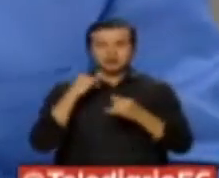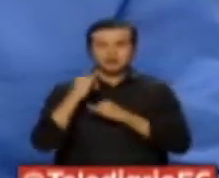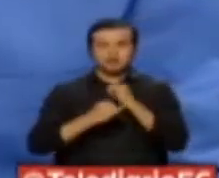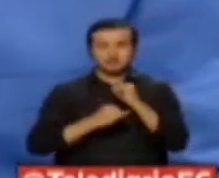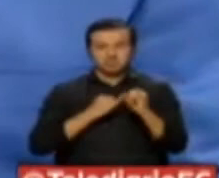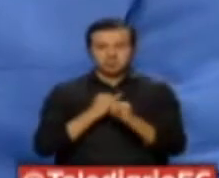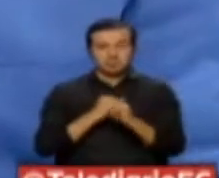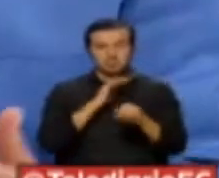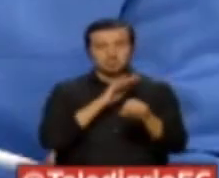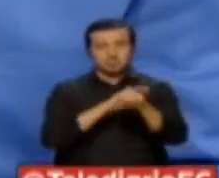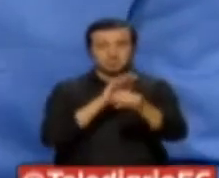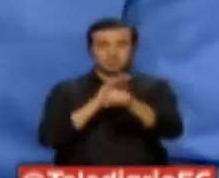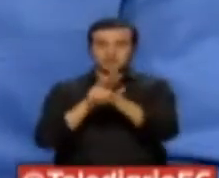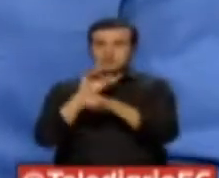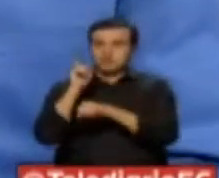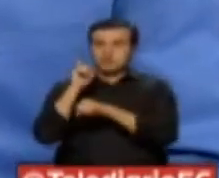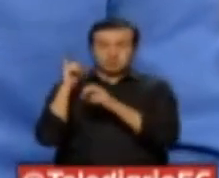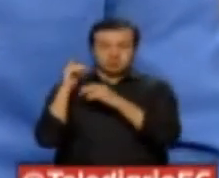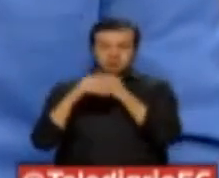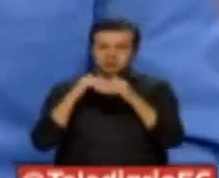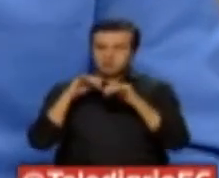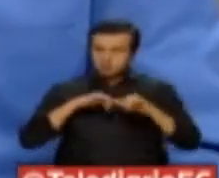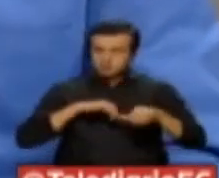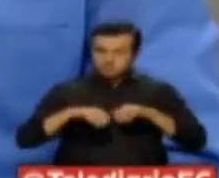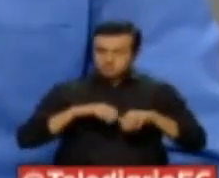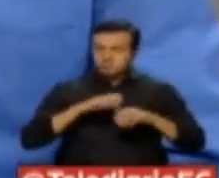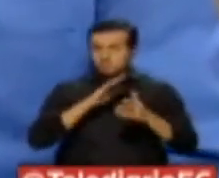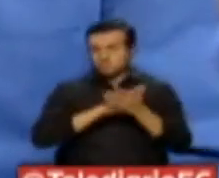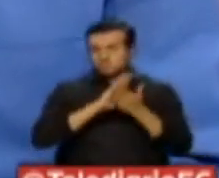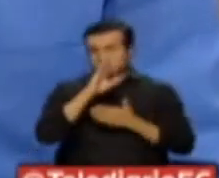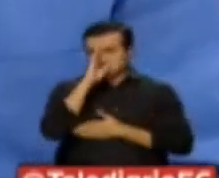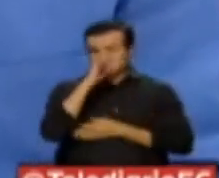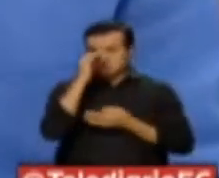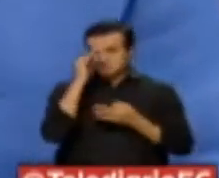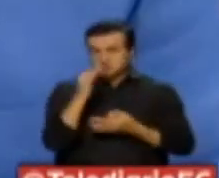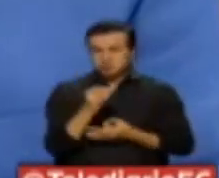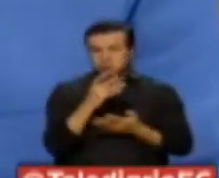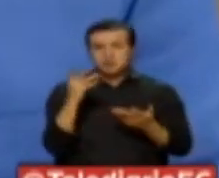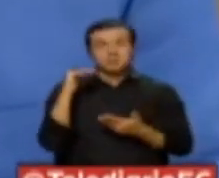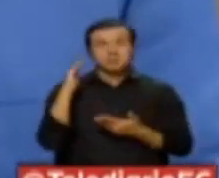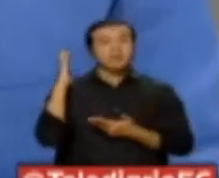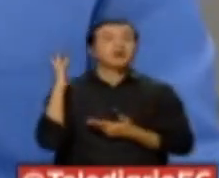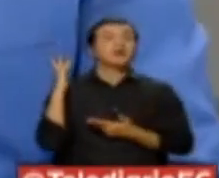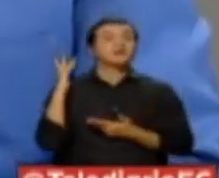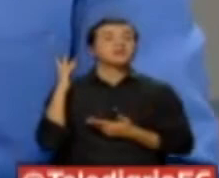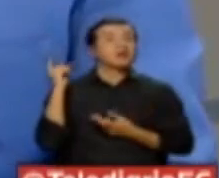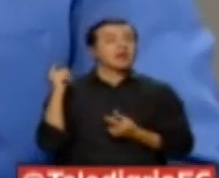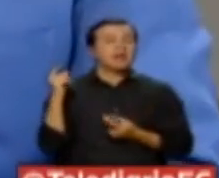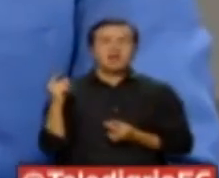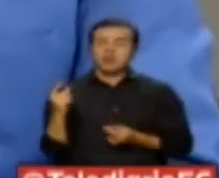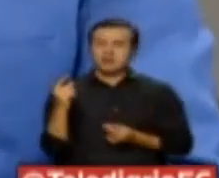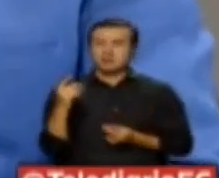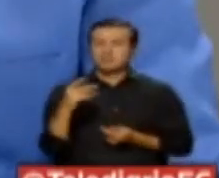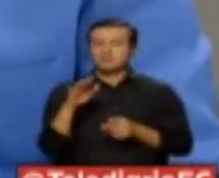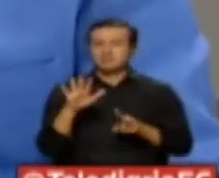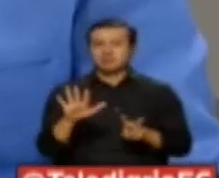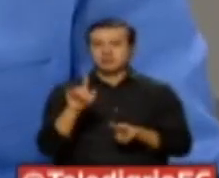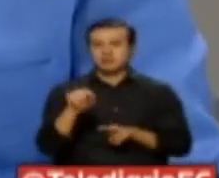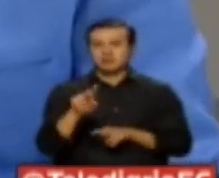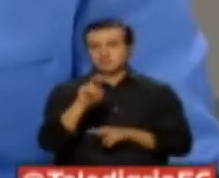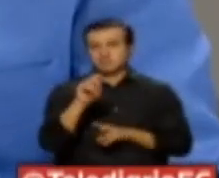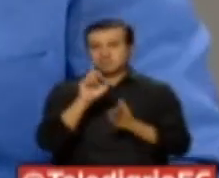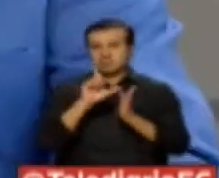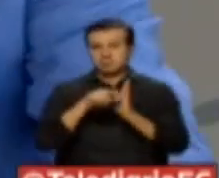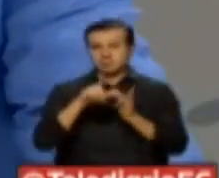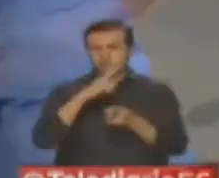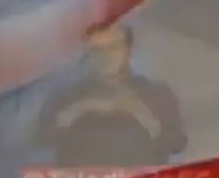y un llamado a hacer las cosas bien legalmente como debe ser pero sobre todo rápido siete de la mañana 20 minutos